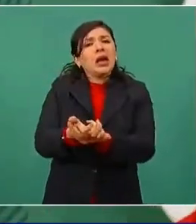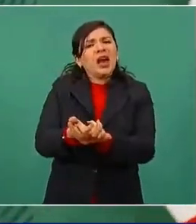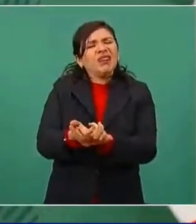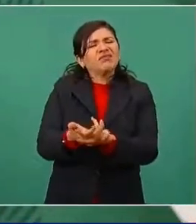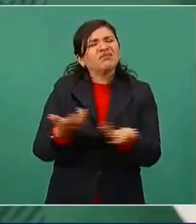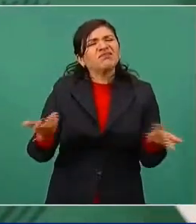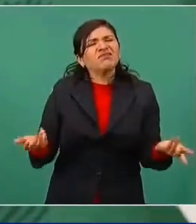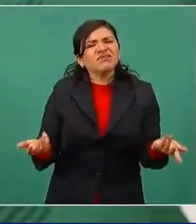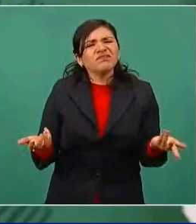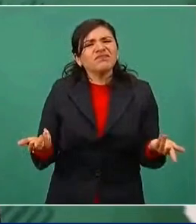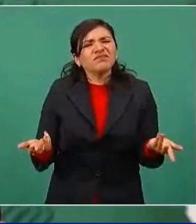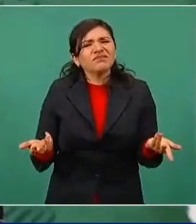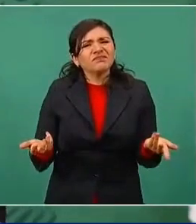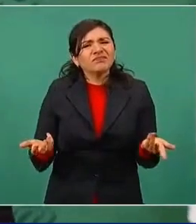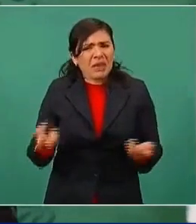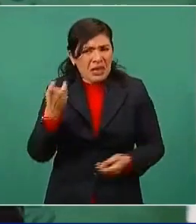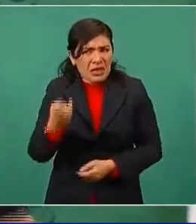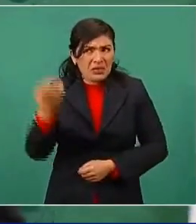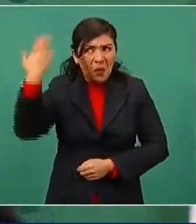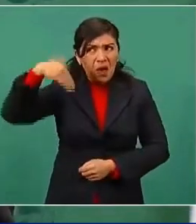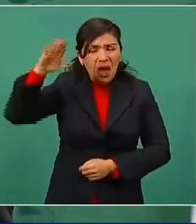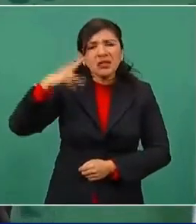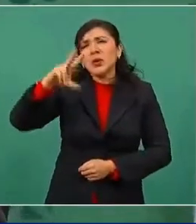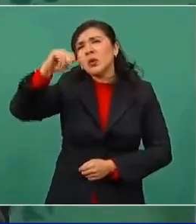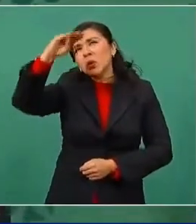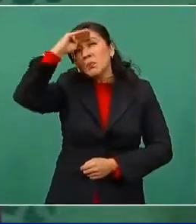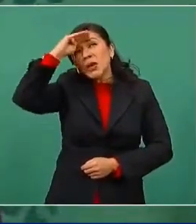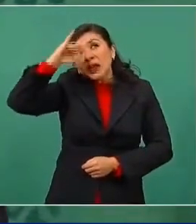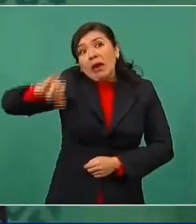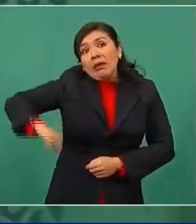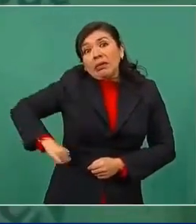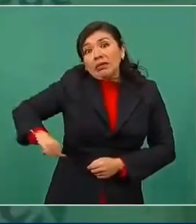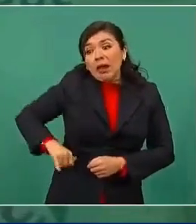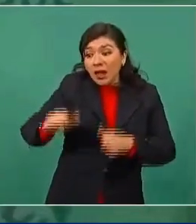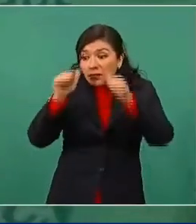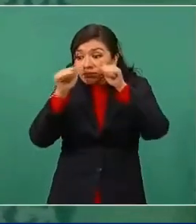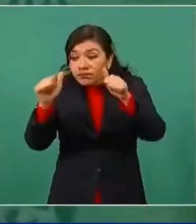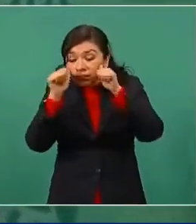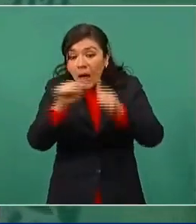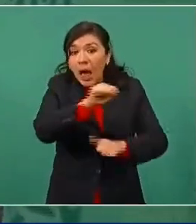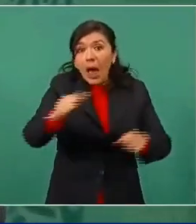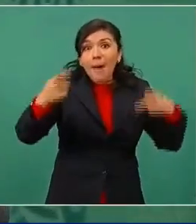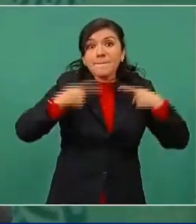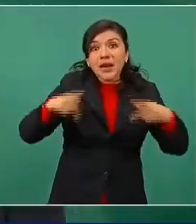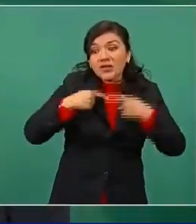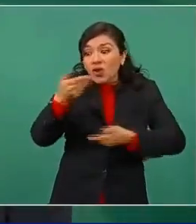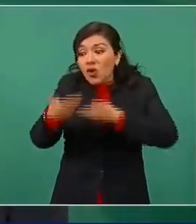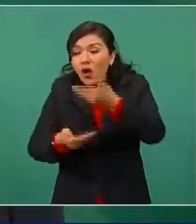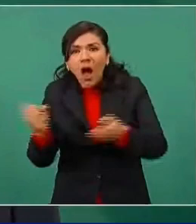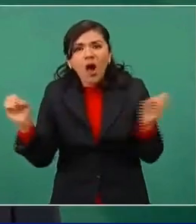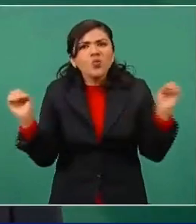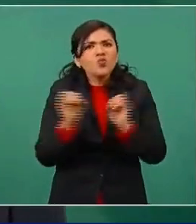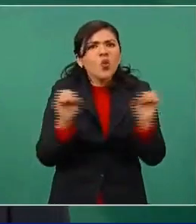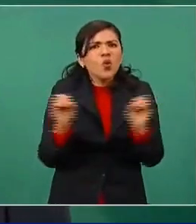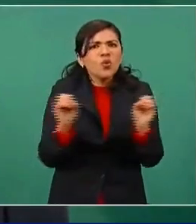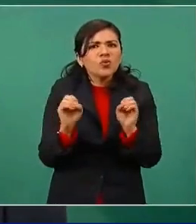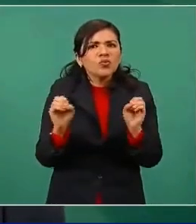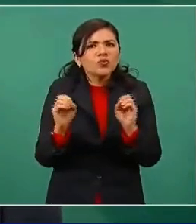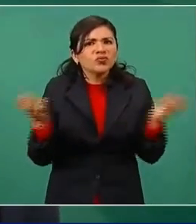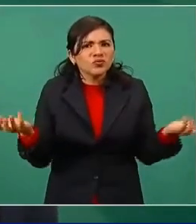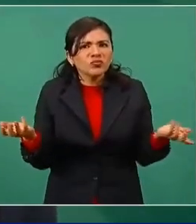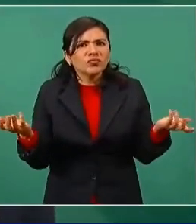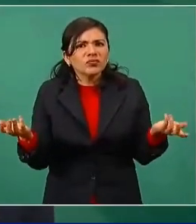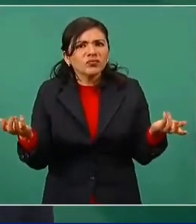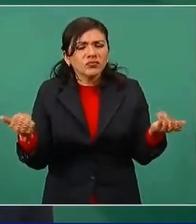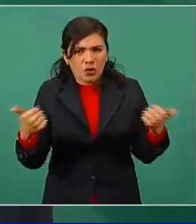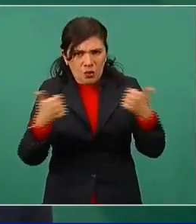práctica, como no les importaba atender a la gente, ¿qué no les daban a los partidos